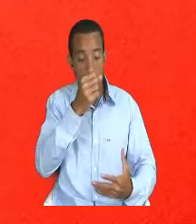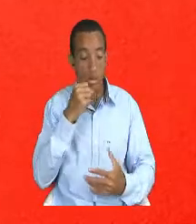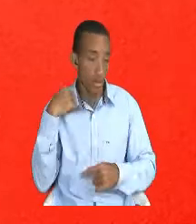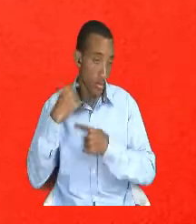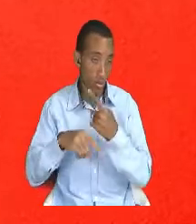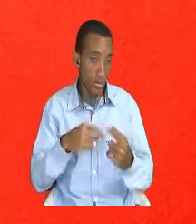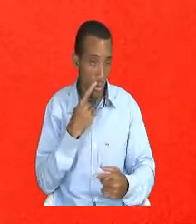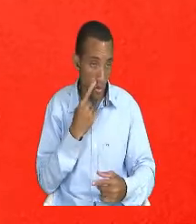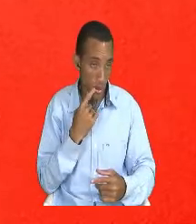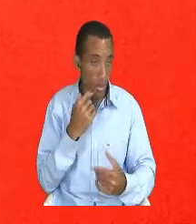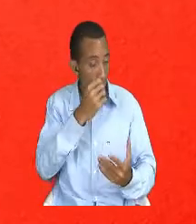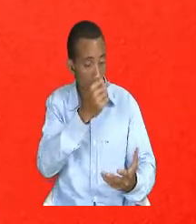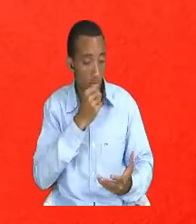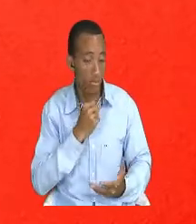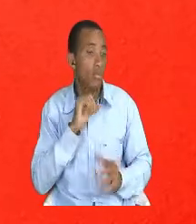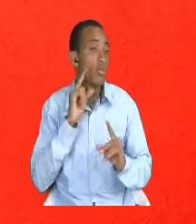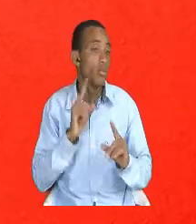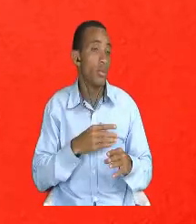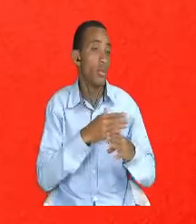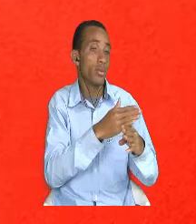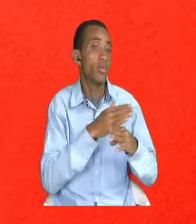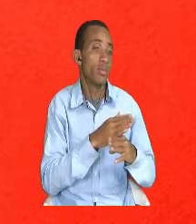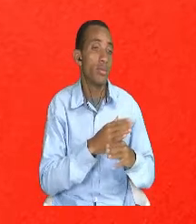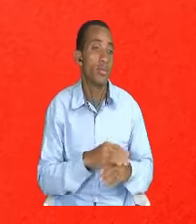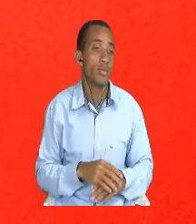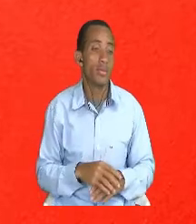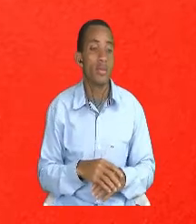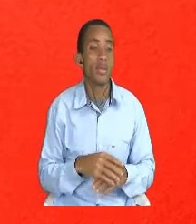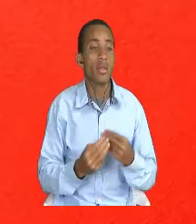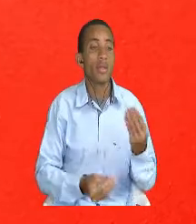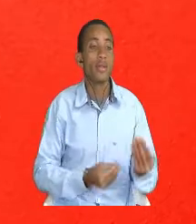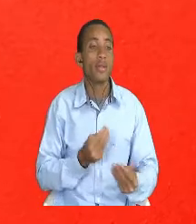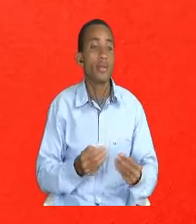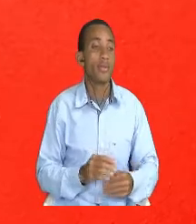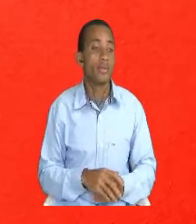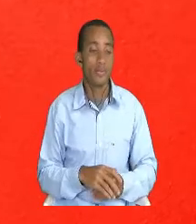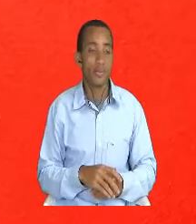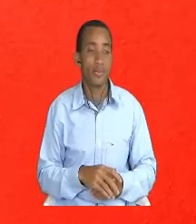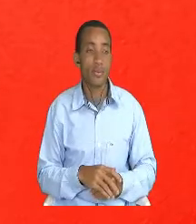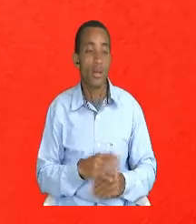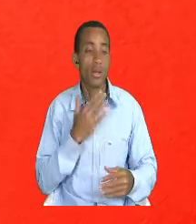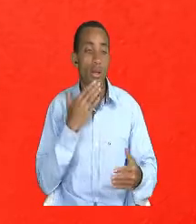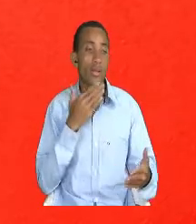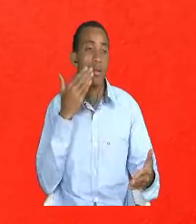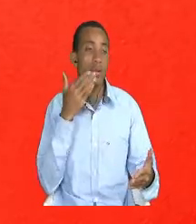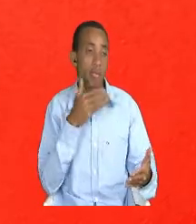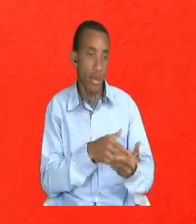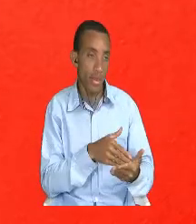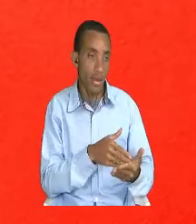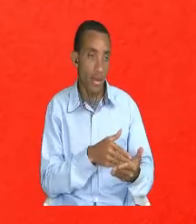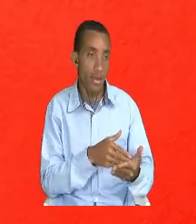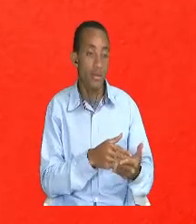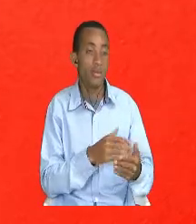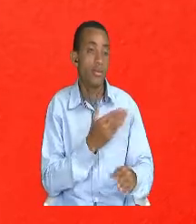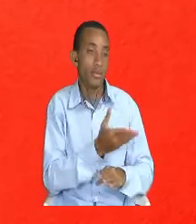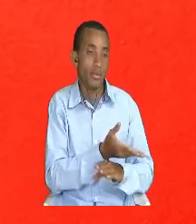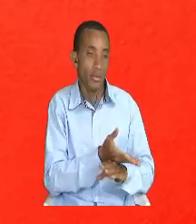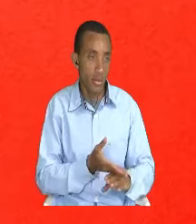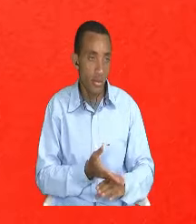corresponde. ¿Qué se debe hacer? Se debe presentar una demanda, que se denomina así, demanda de acción de petición de